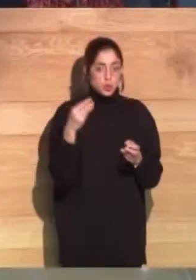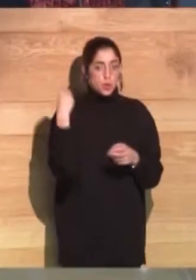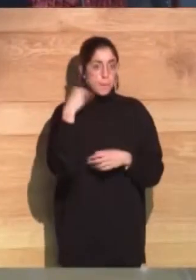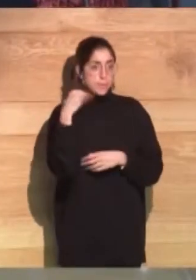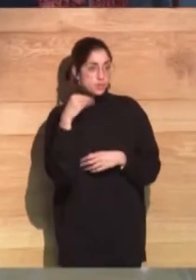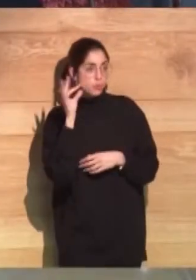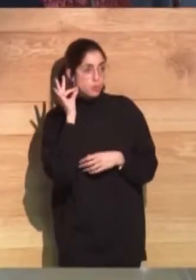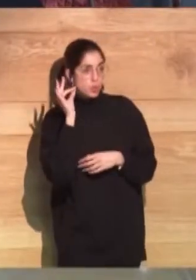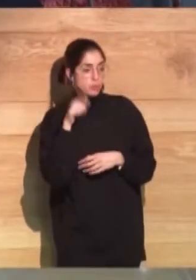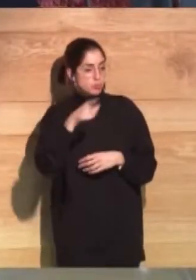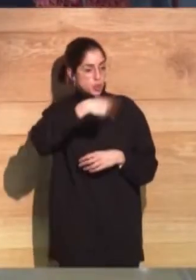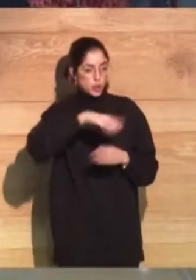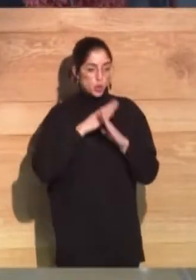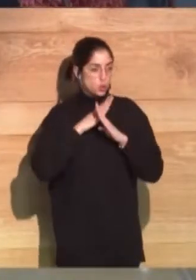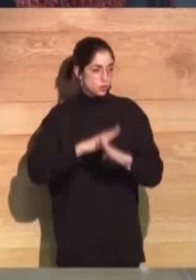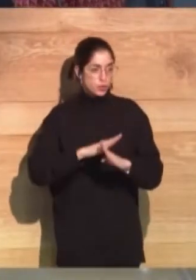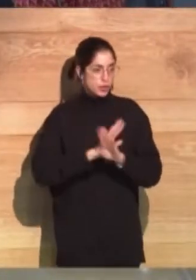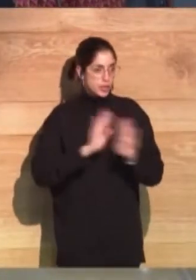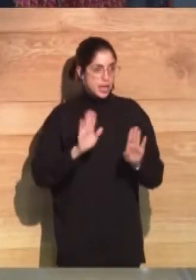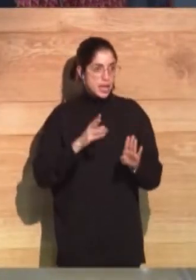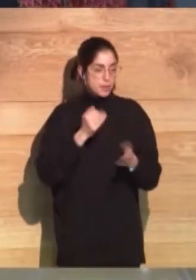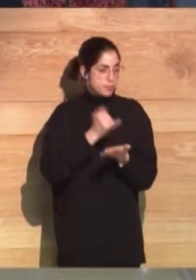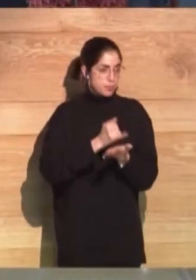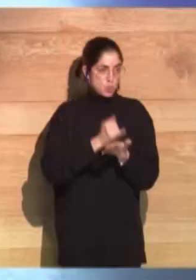suficiente, ya se acabó, el experimento se acabó.